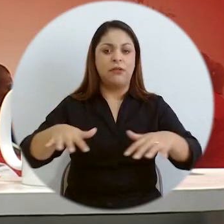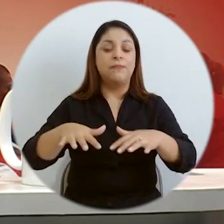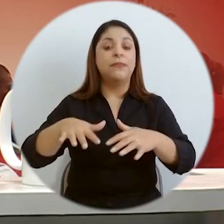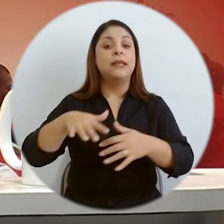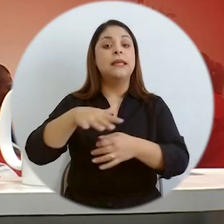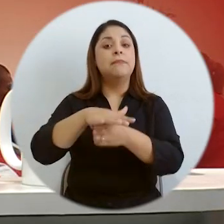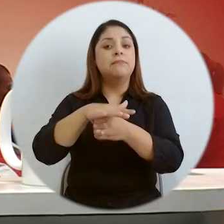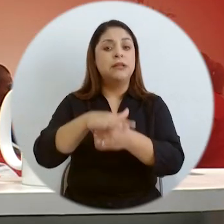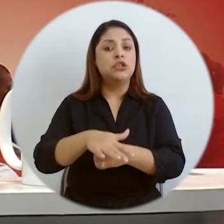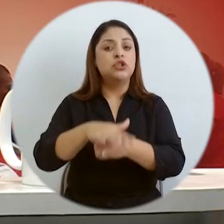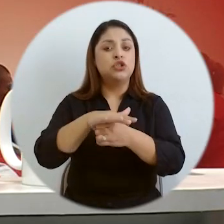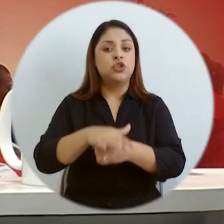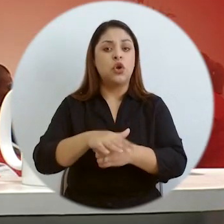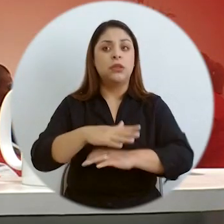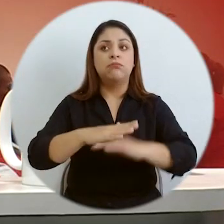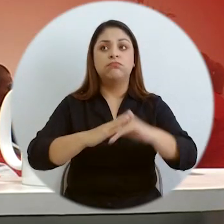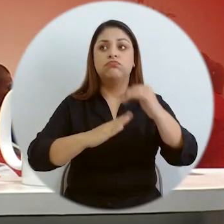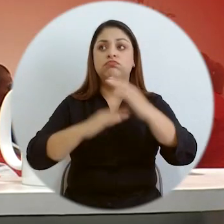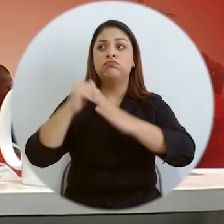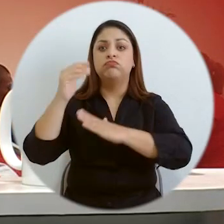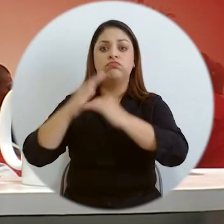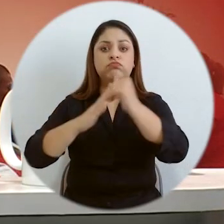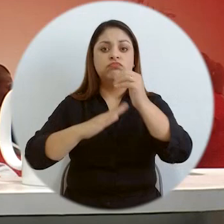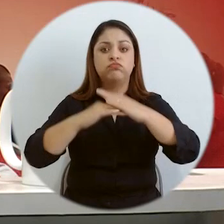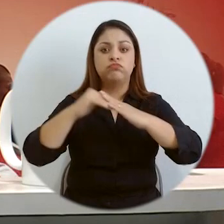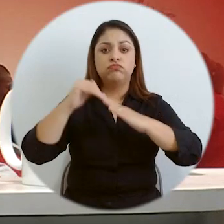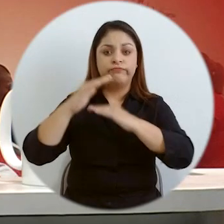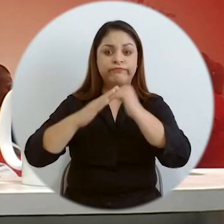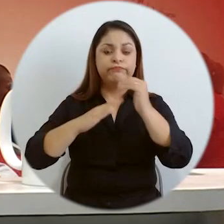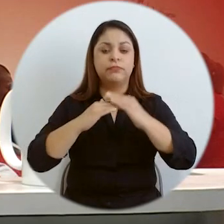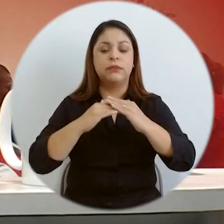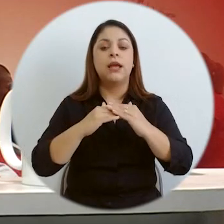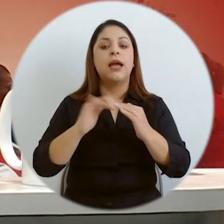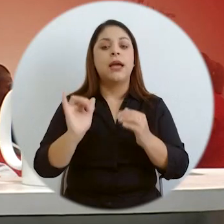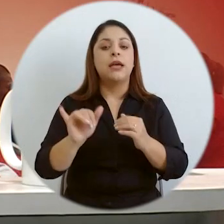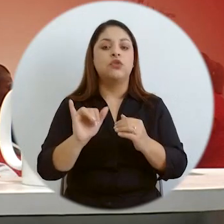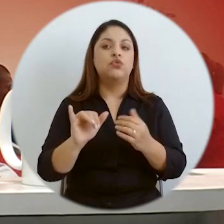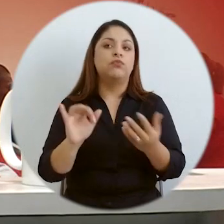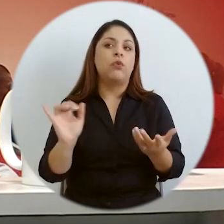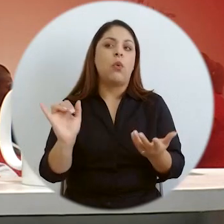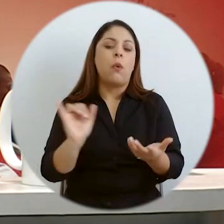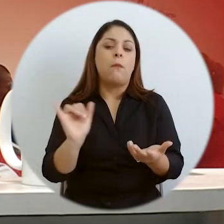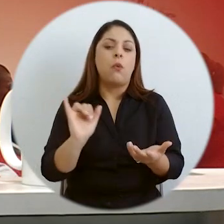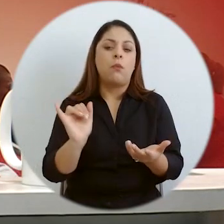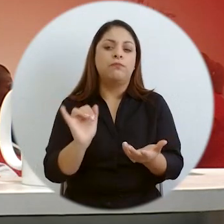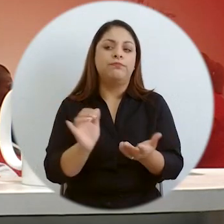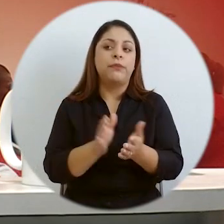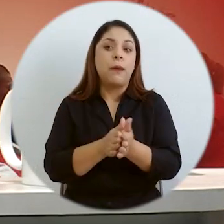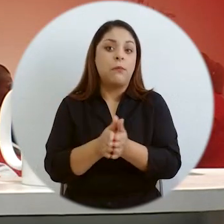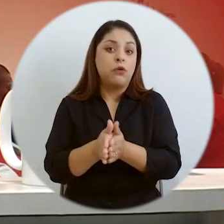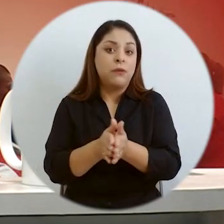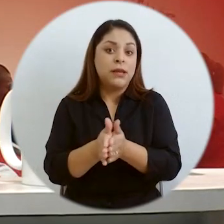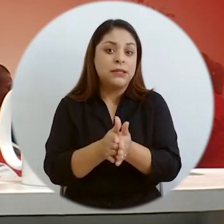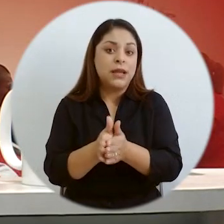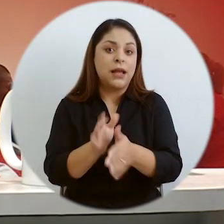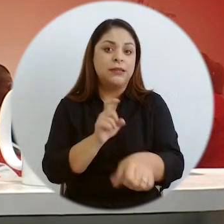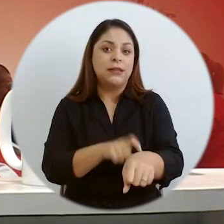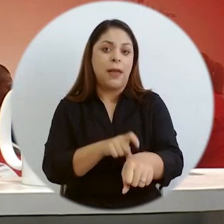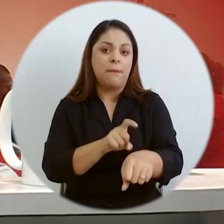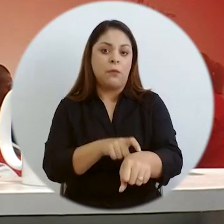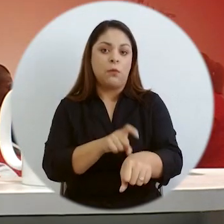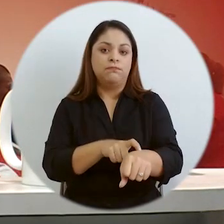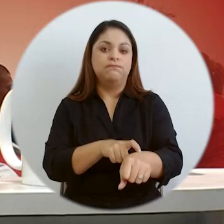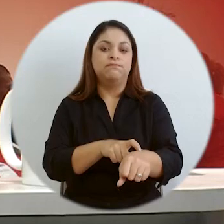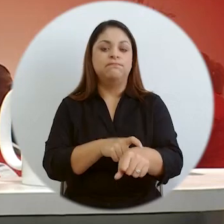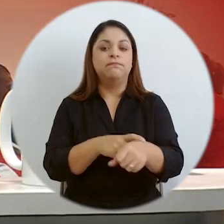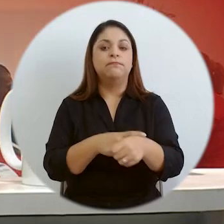de crecimiento inmobiliario, tal vez ese fue una ventana de tiempo que pudo haberse aprovechado, ¿verdad?, para orientar